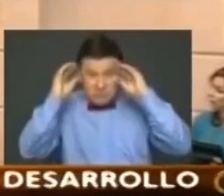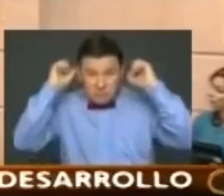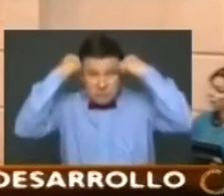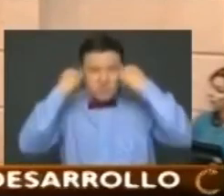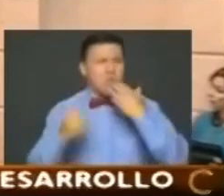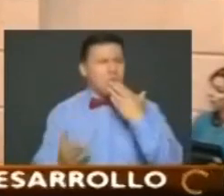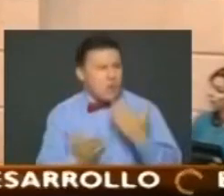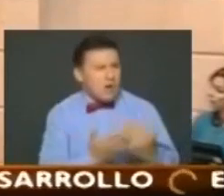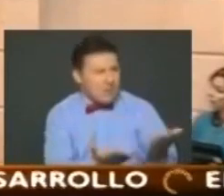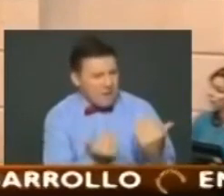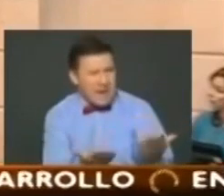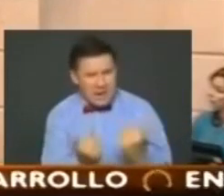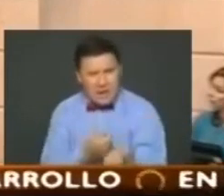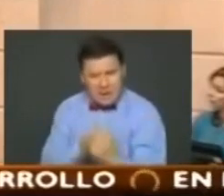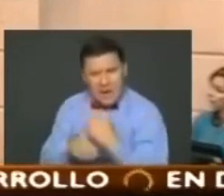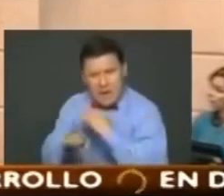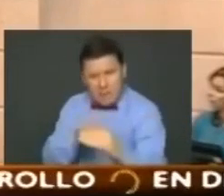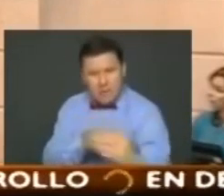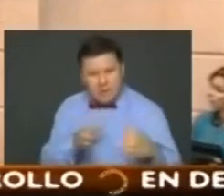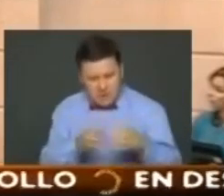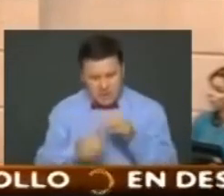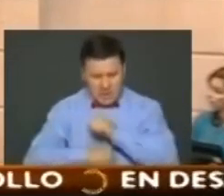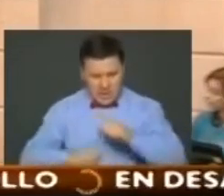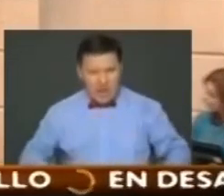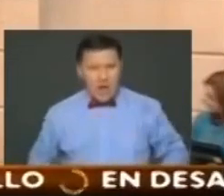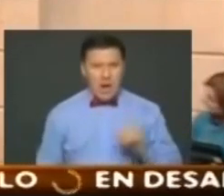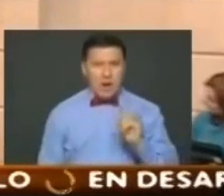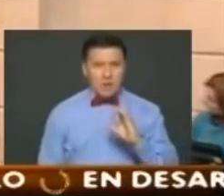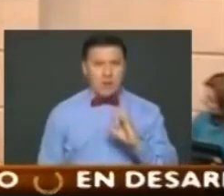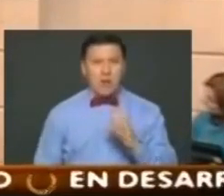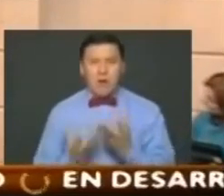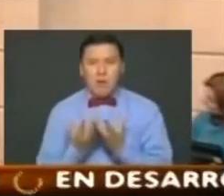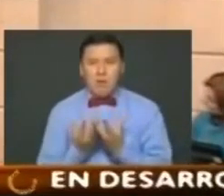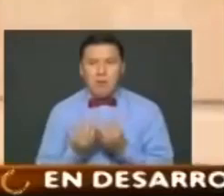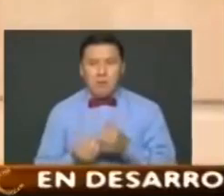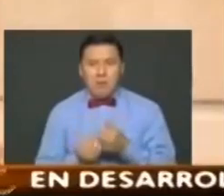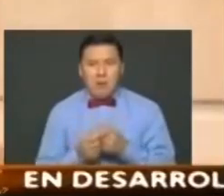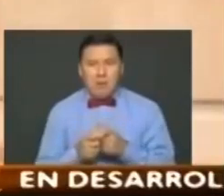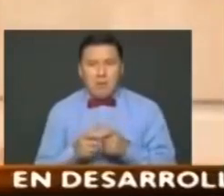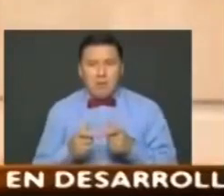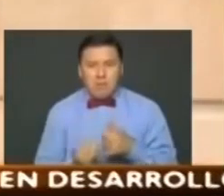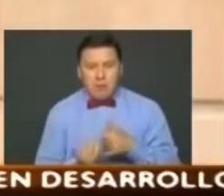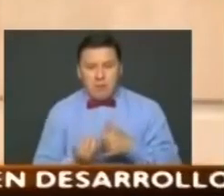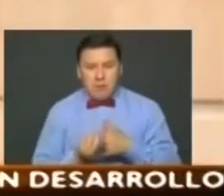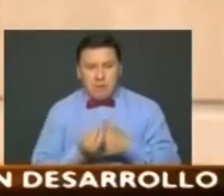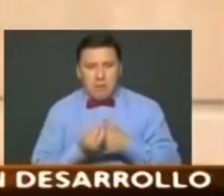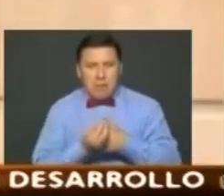para las convivir a nivel nacional. Así se distribuyó la gente por todo el país, según este jefe paramilitar.